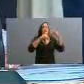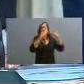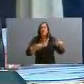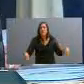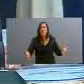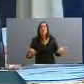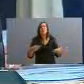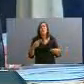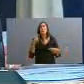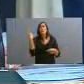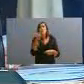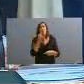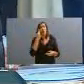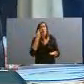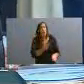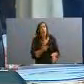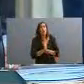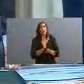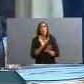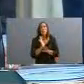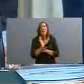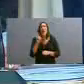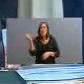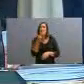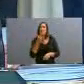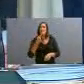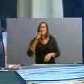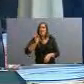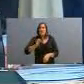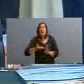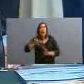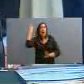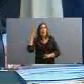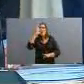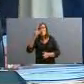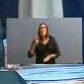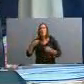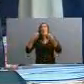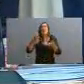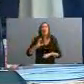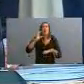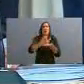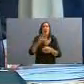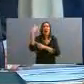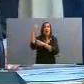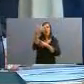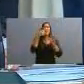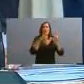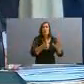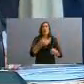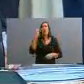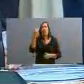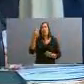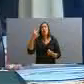millones reconocidos por las propias fuerzas como nunca antes se había invertido. 6 helicópteros, 2 aeronaves,